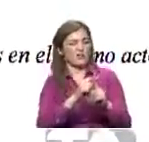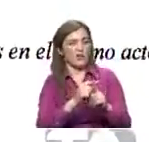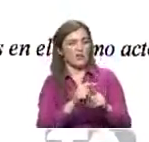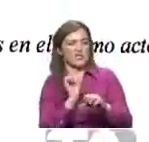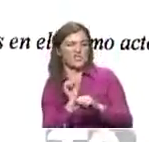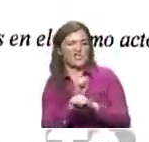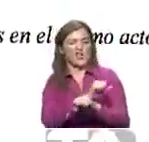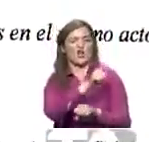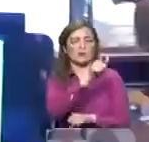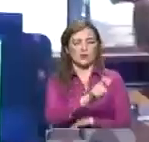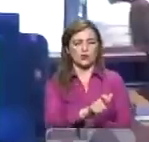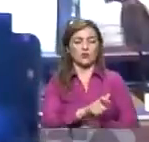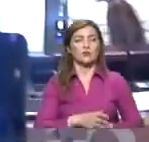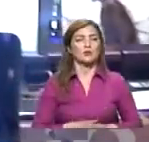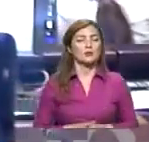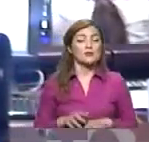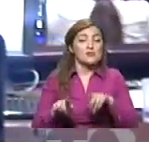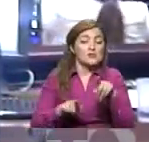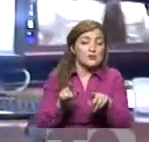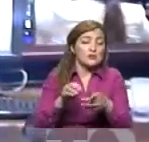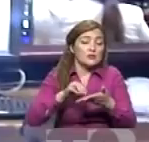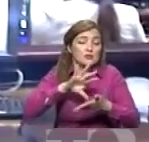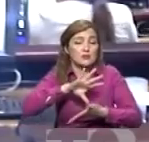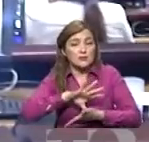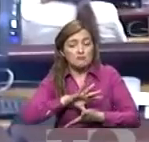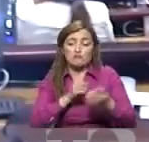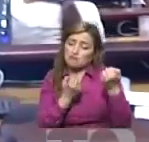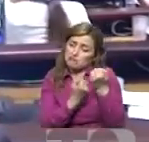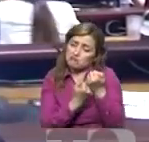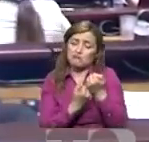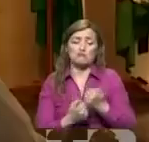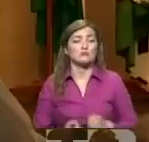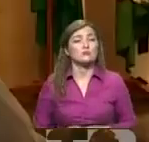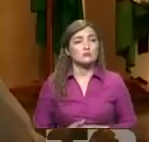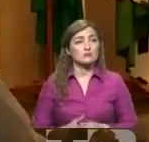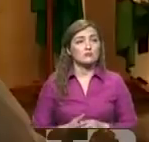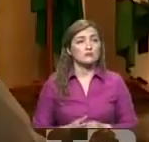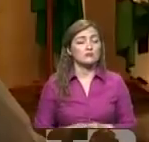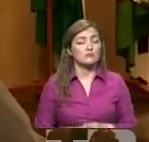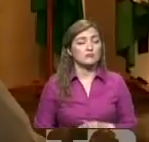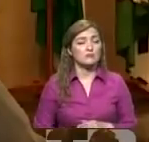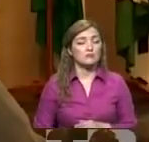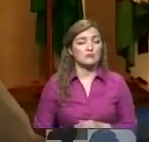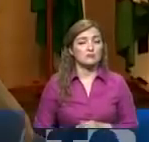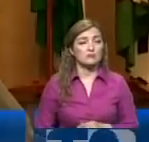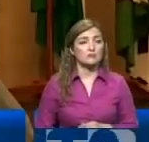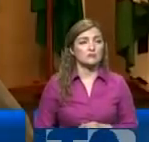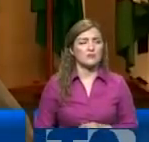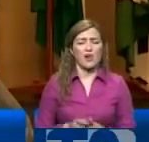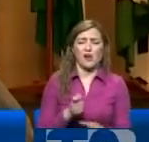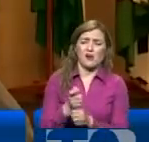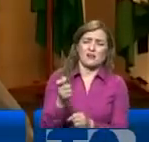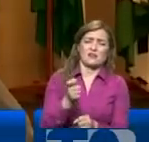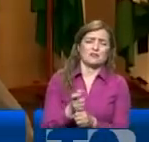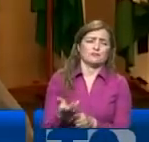descrédito contra otro. Algunos legisladores apoyan la propuesta. Sobre todo para evitar un arma de